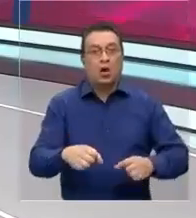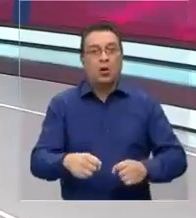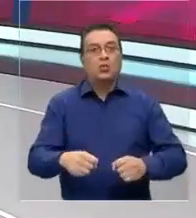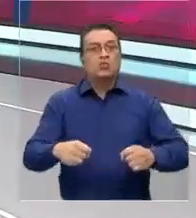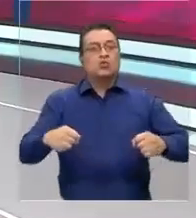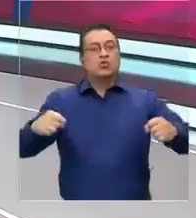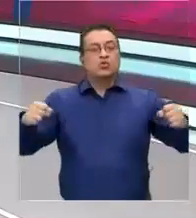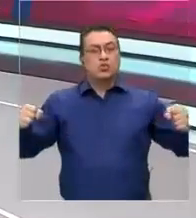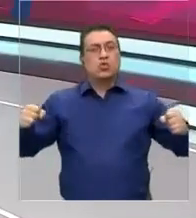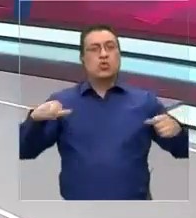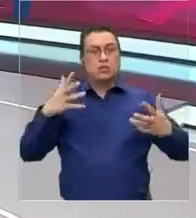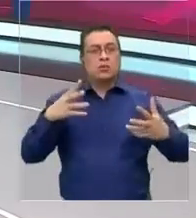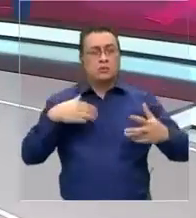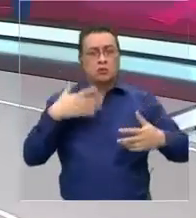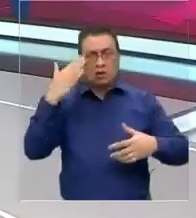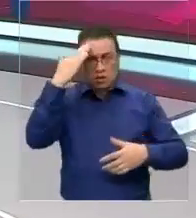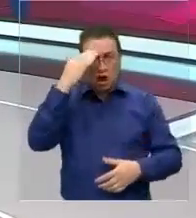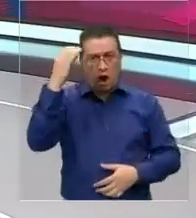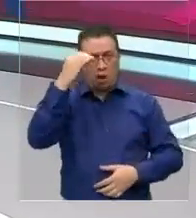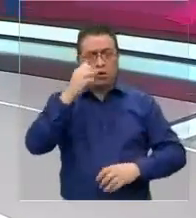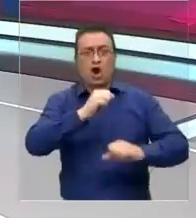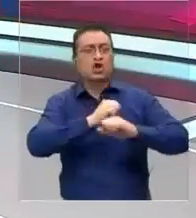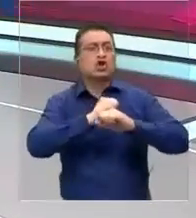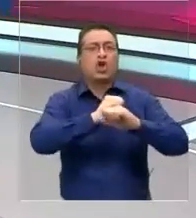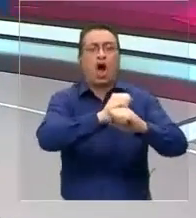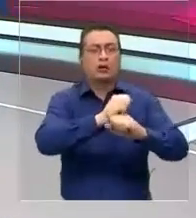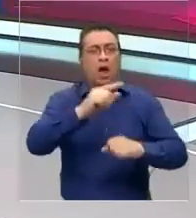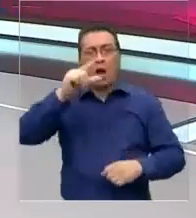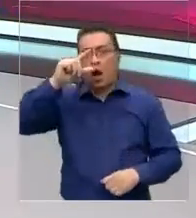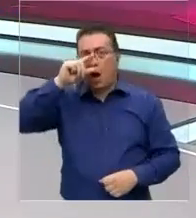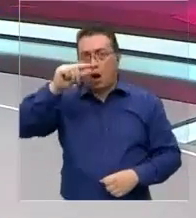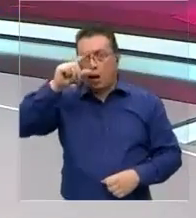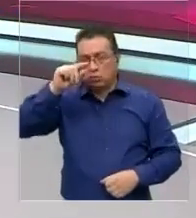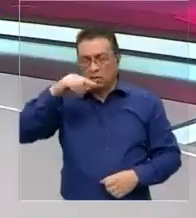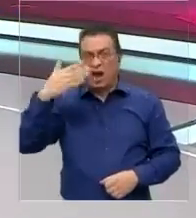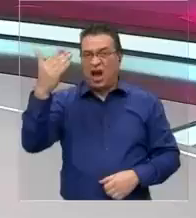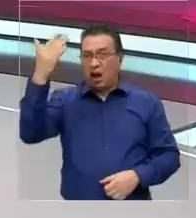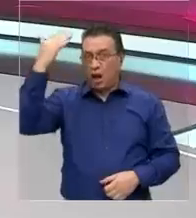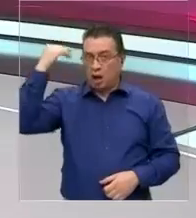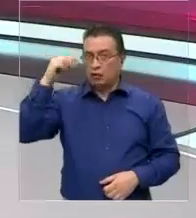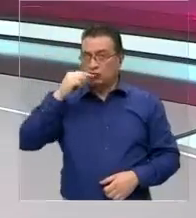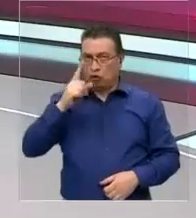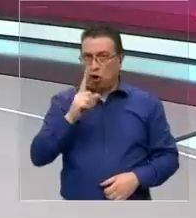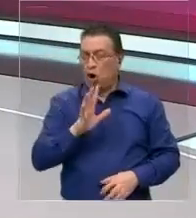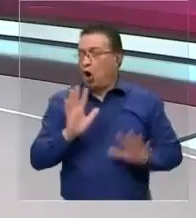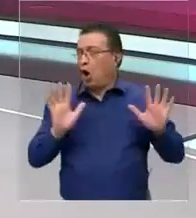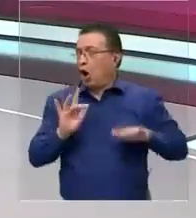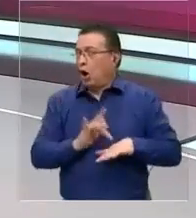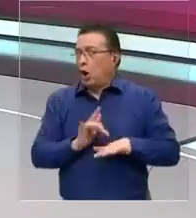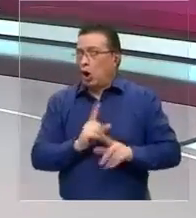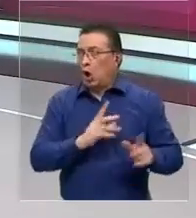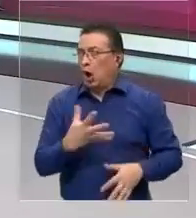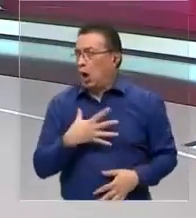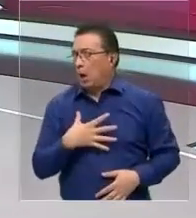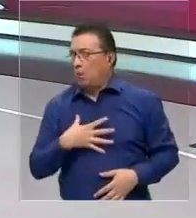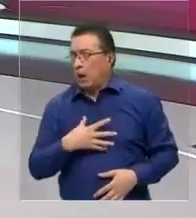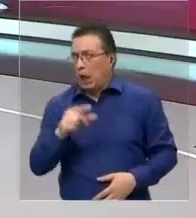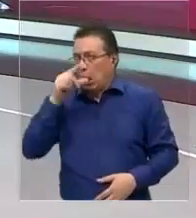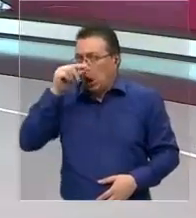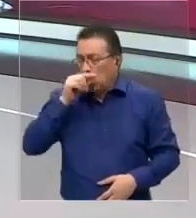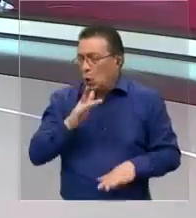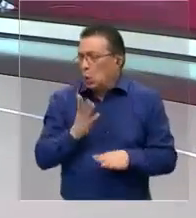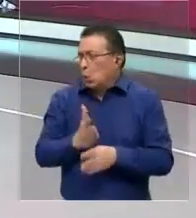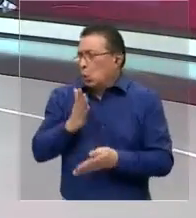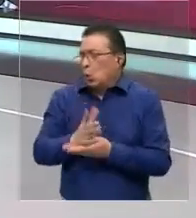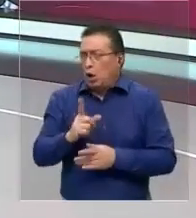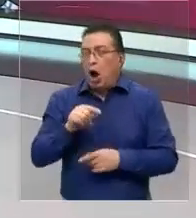envalentonarse y a entregar su opinión contraria al régimen de Vladimir Putin, algo impensado hace solo algunas semanas por la fuerza con que se